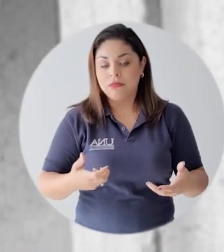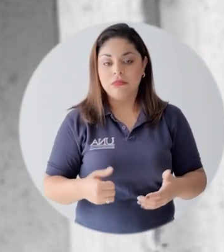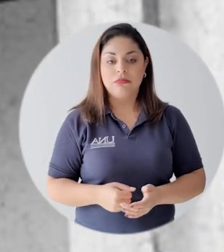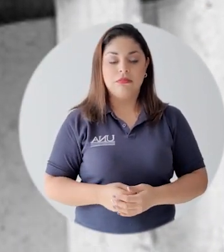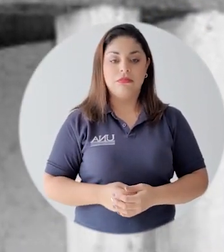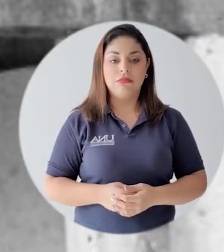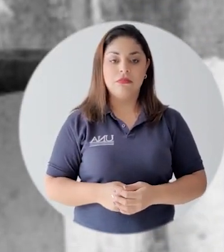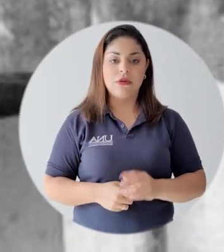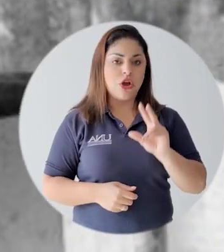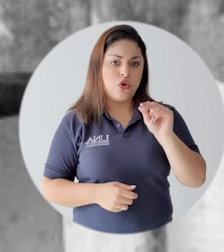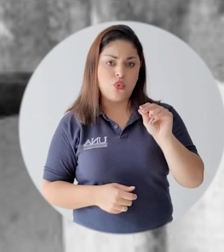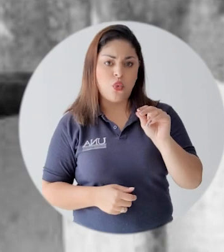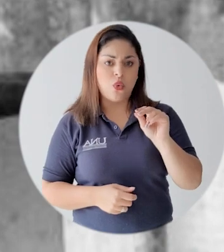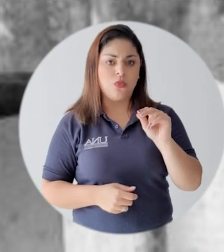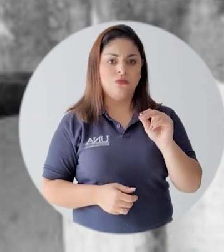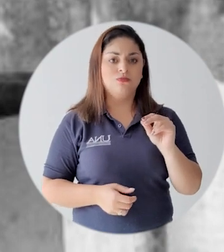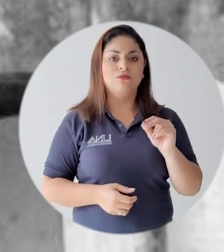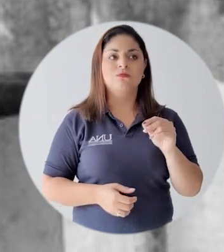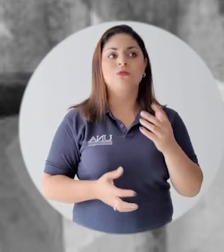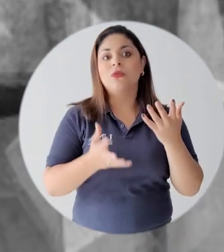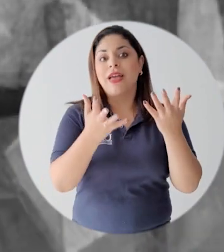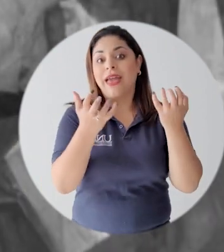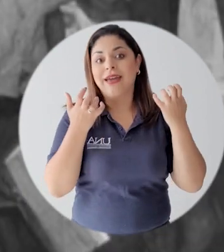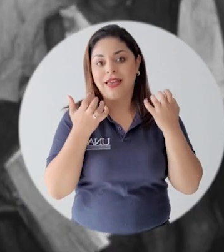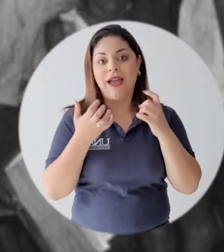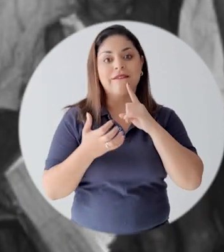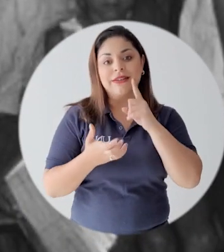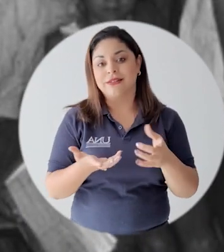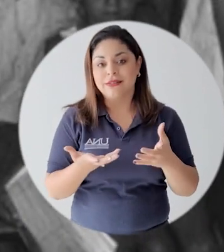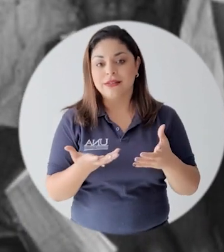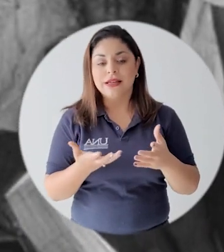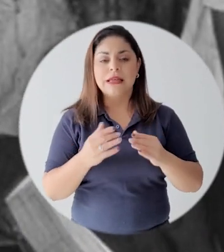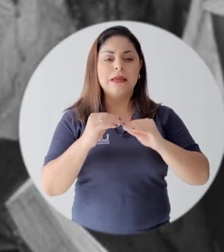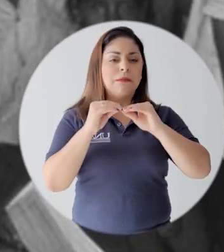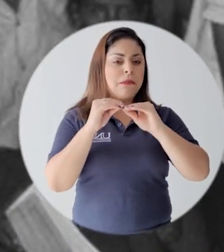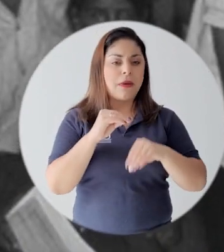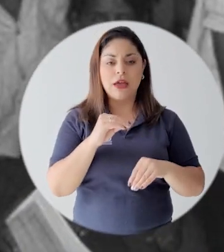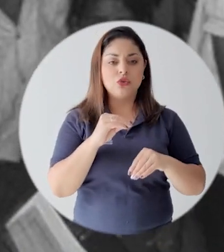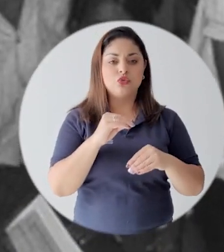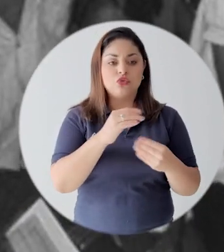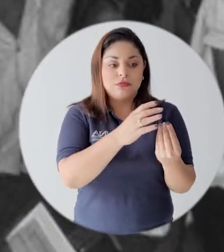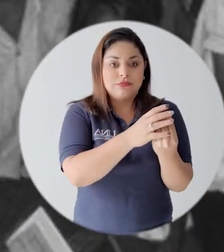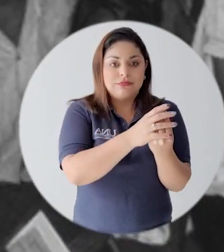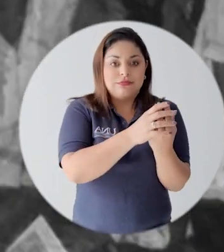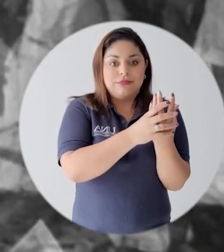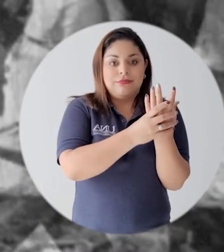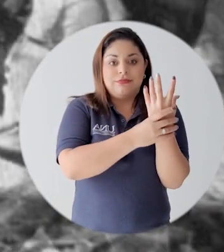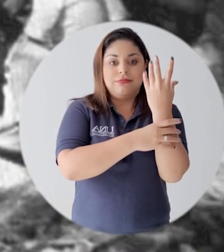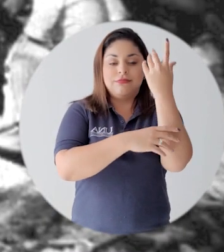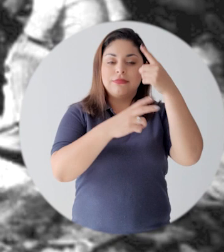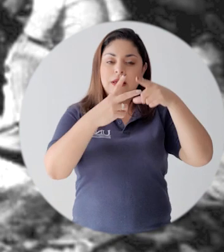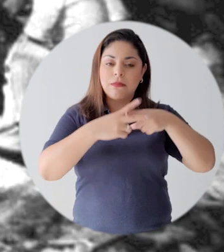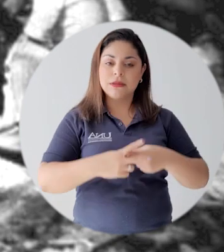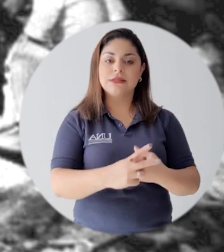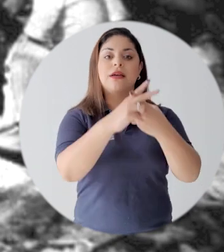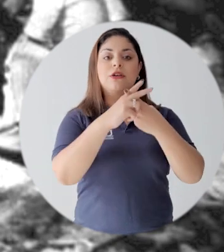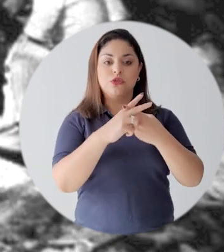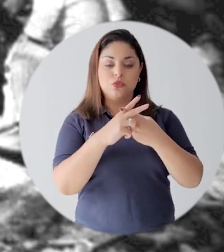posible, no era lo que uno quería en teoría, menos naciendo. Y no